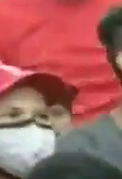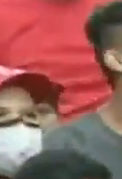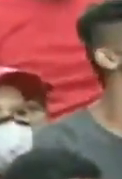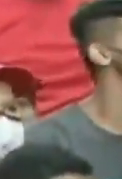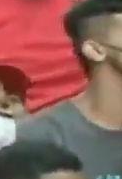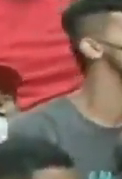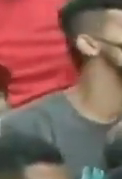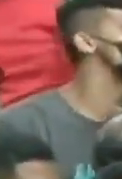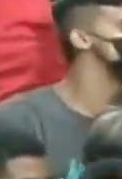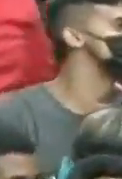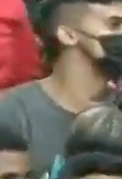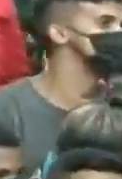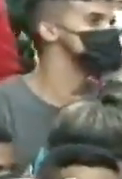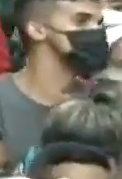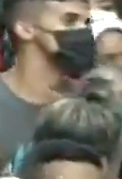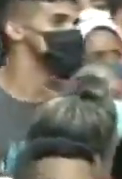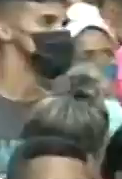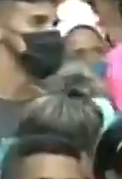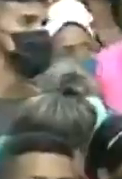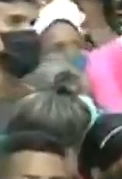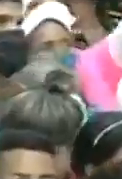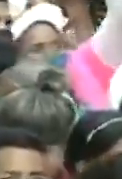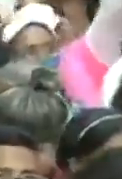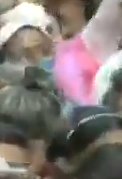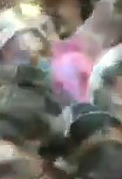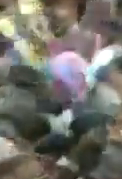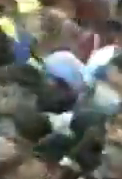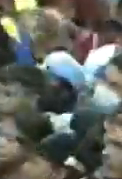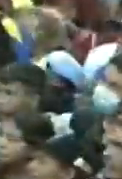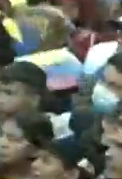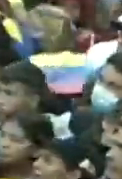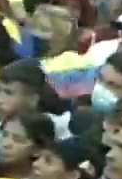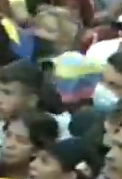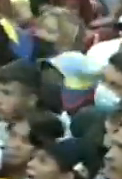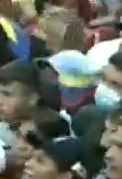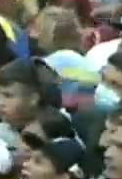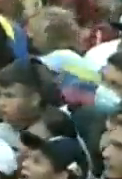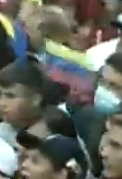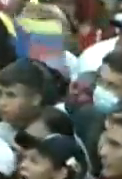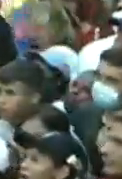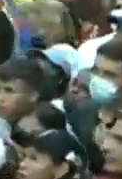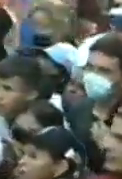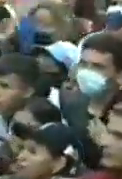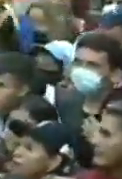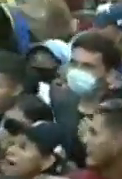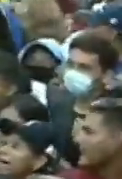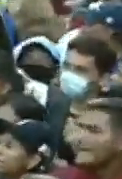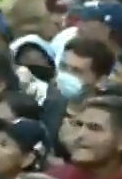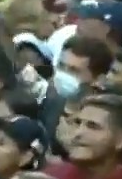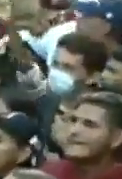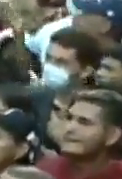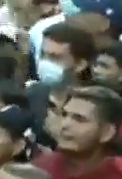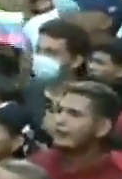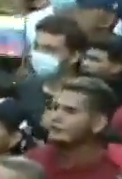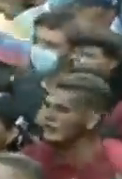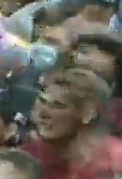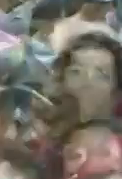Con este resumen, vamos a despedir esta transmisión especial desde el casco histórico de la ciudad de Caracas.